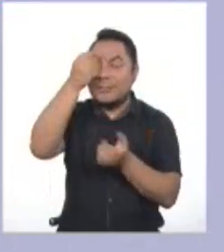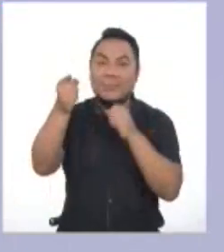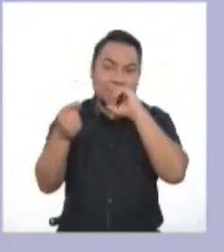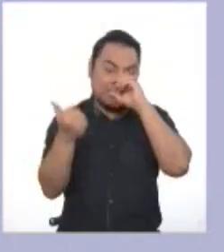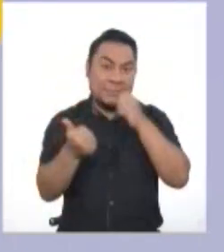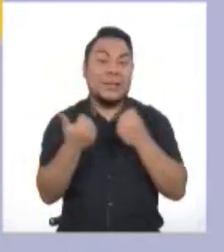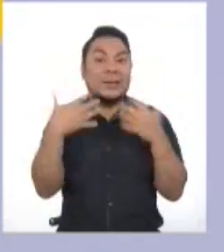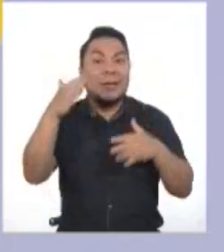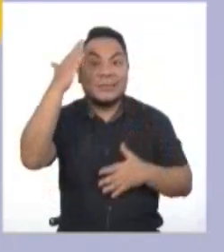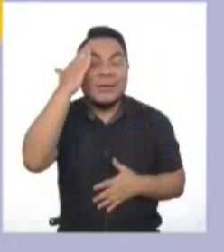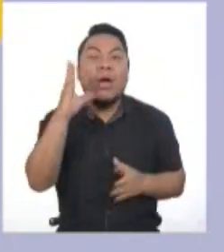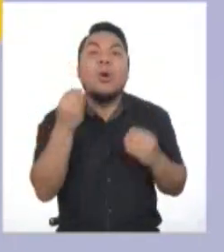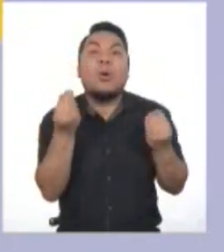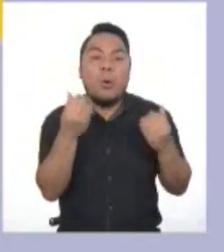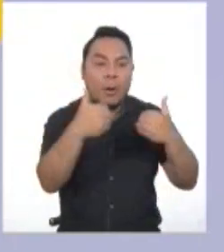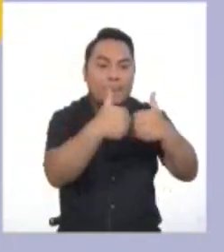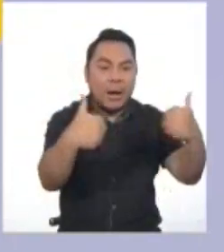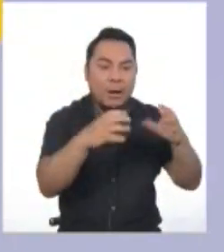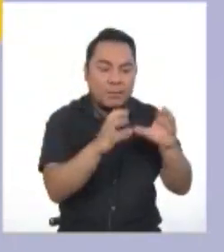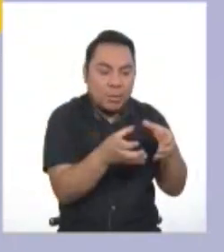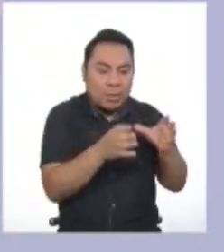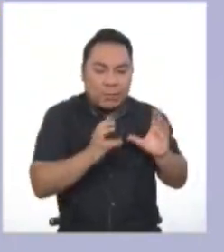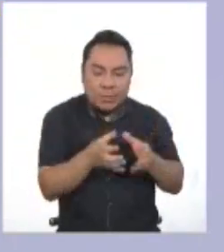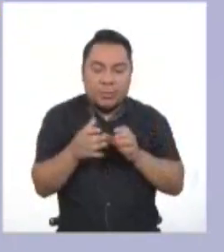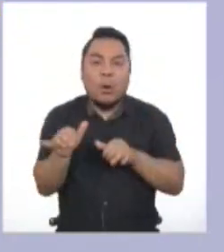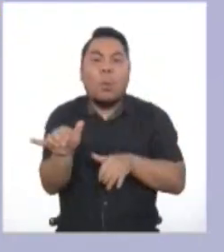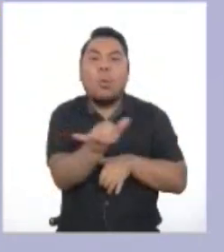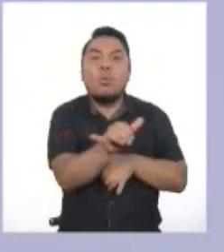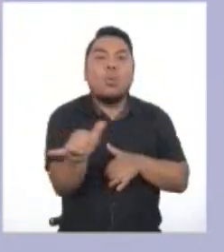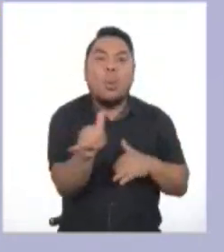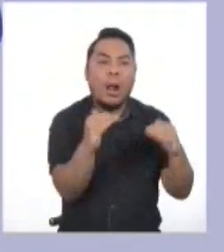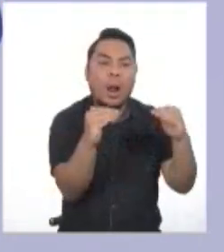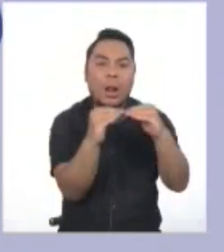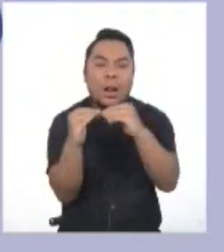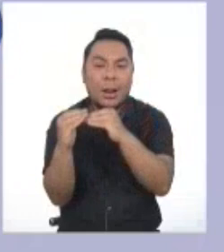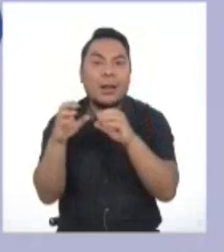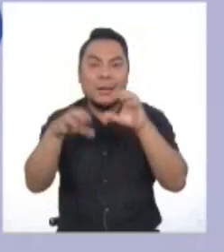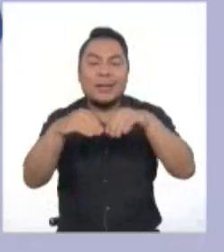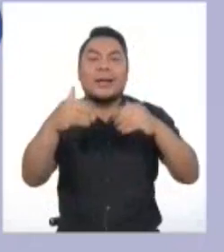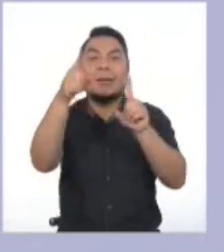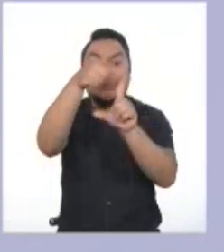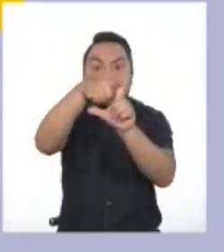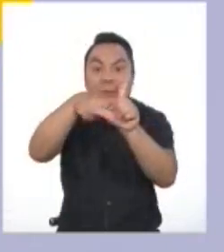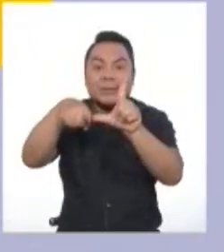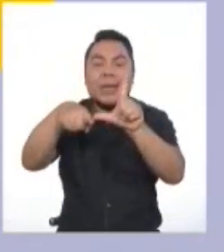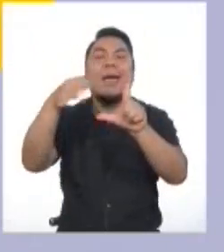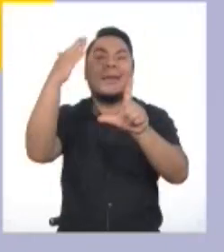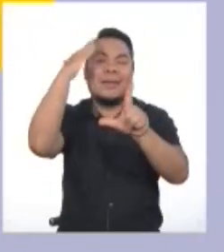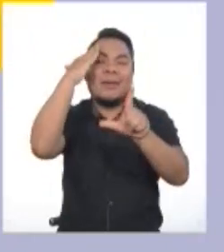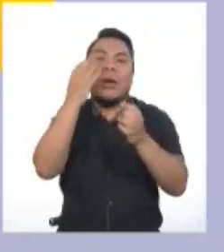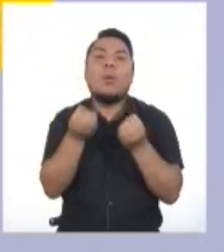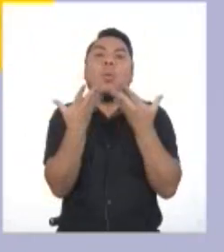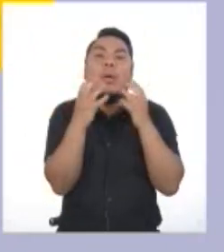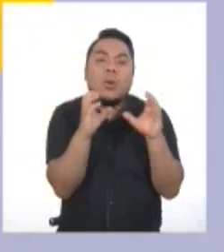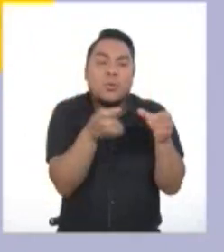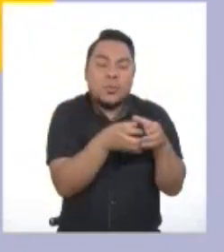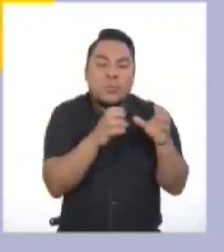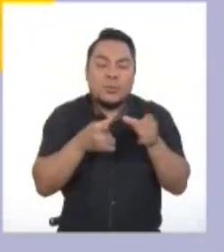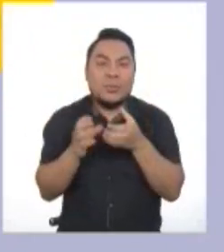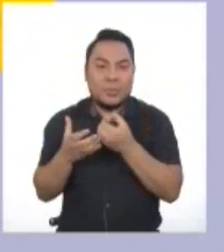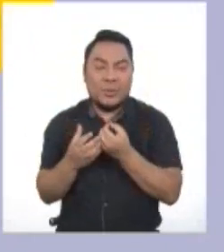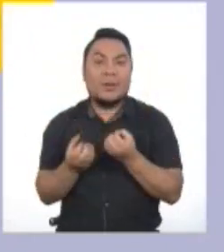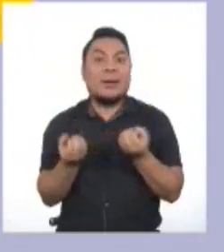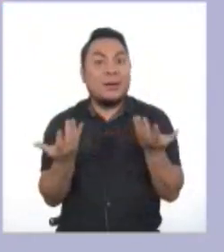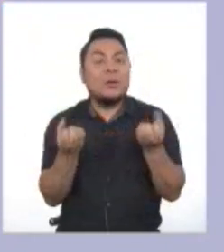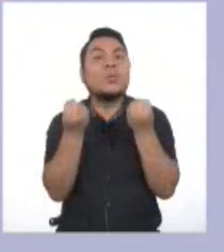ya sabemos cómo agrupar diferentes elementos en partes iguales. Mediante la división podemos saber cuántos grupos se obtienen de una